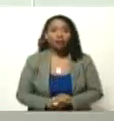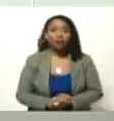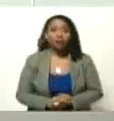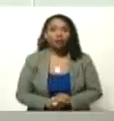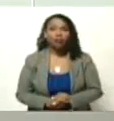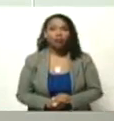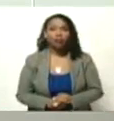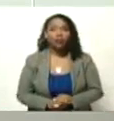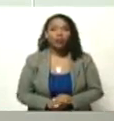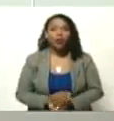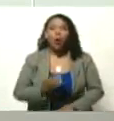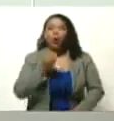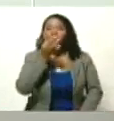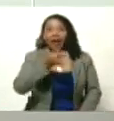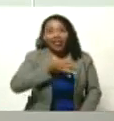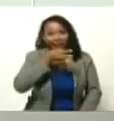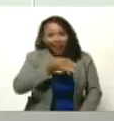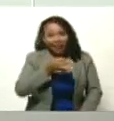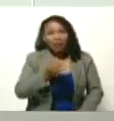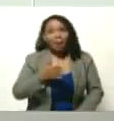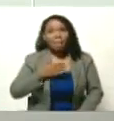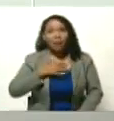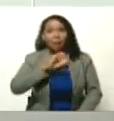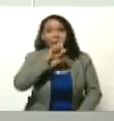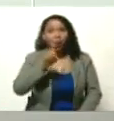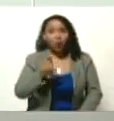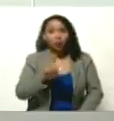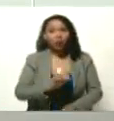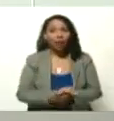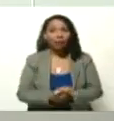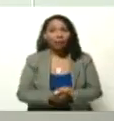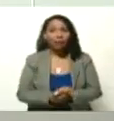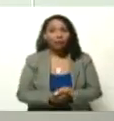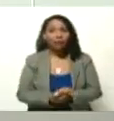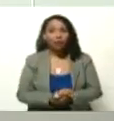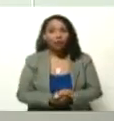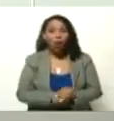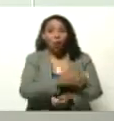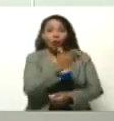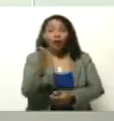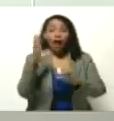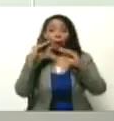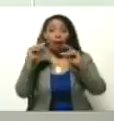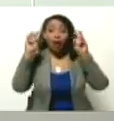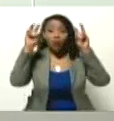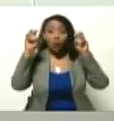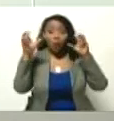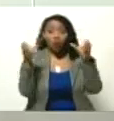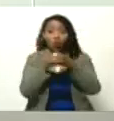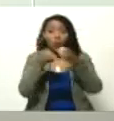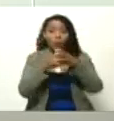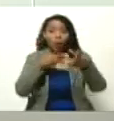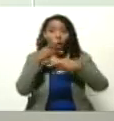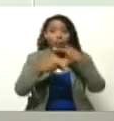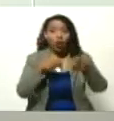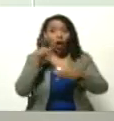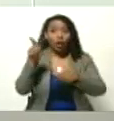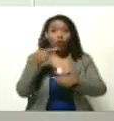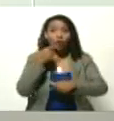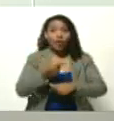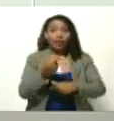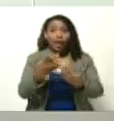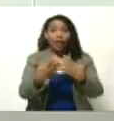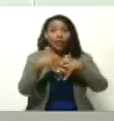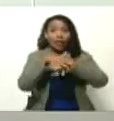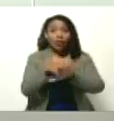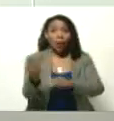Buenas tardes. Buenas tardes. Mis preguntas son las siguientes. Ustedes hablan de una nueva maquinaria política, eso implica la